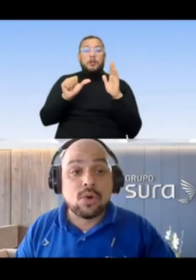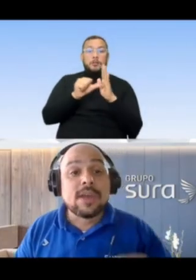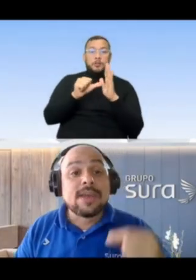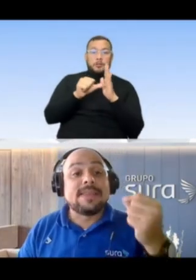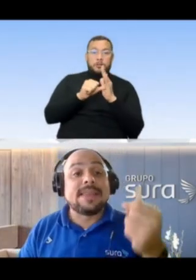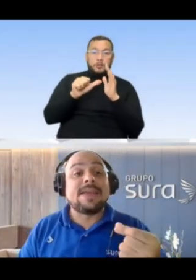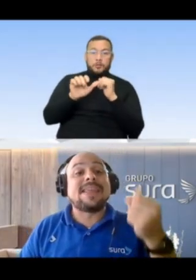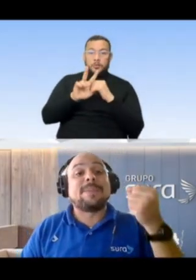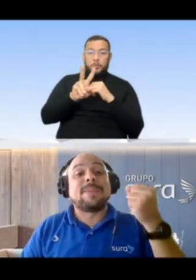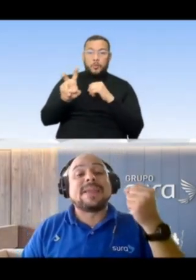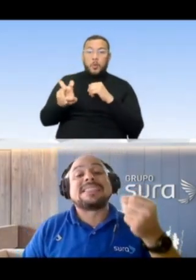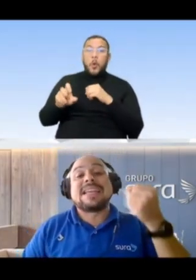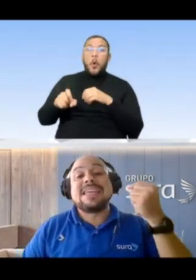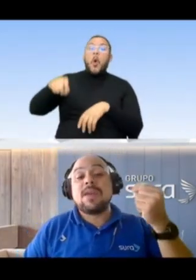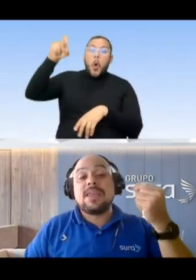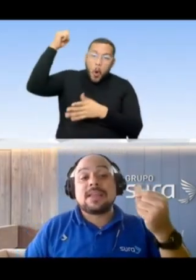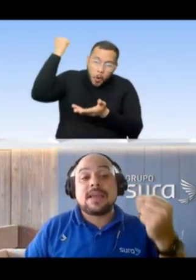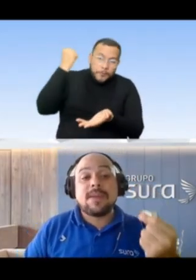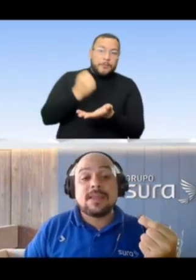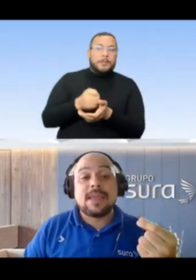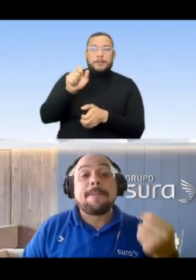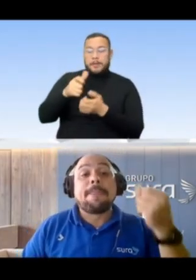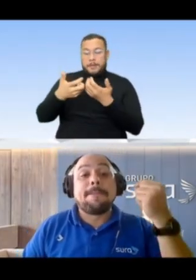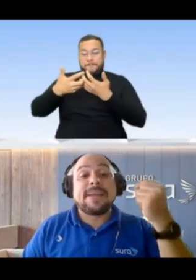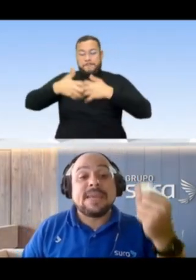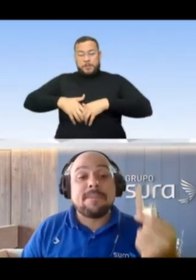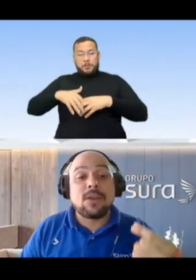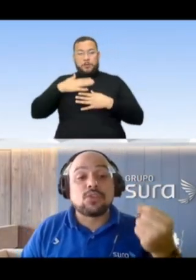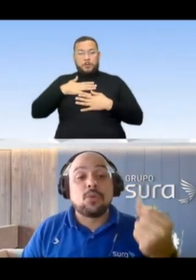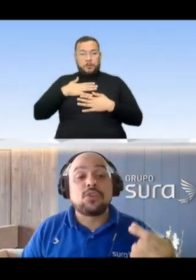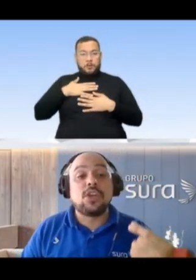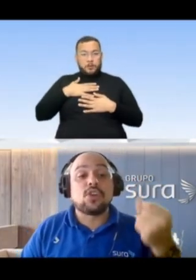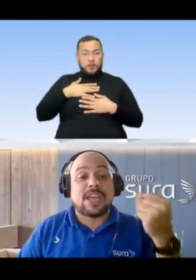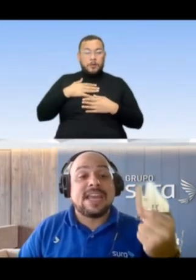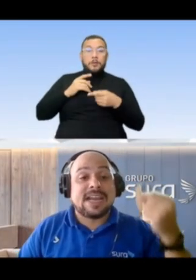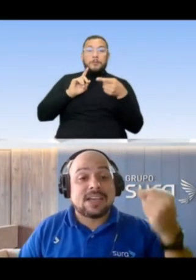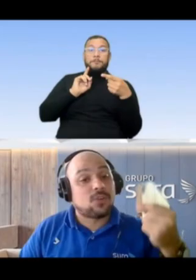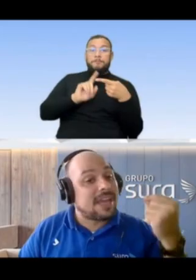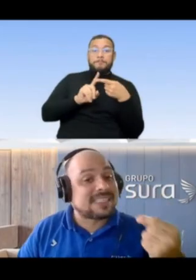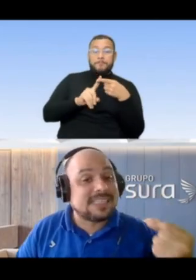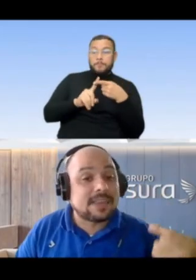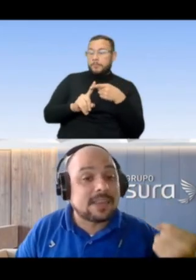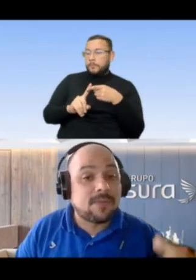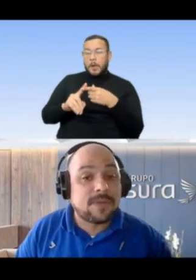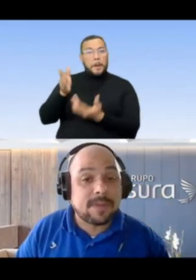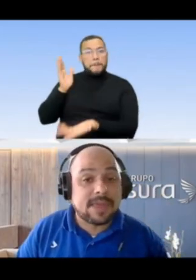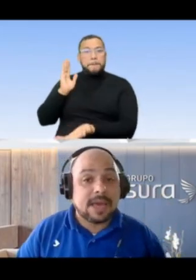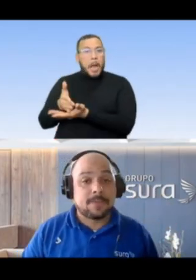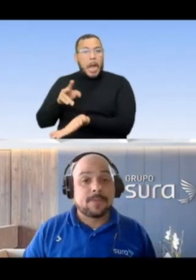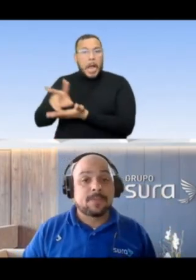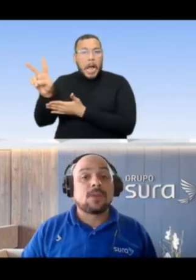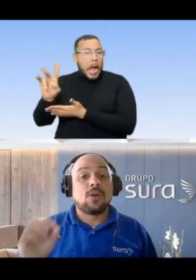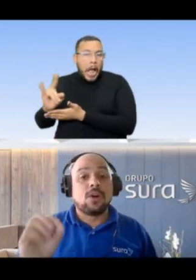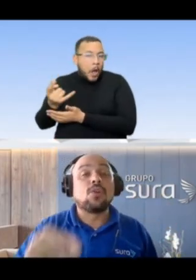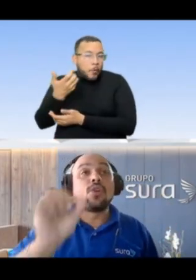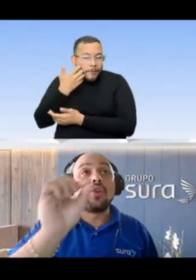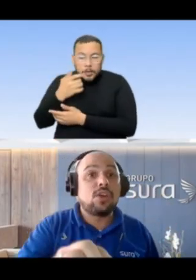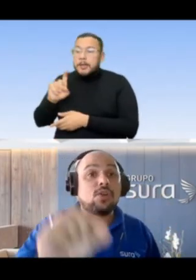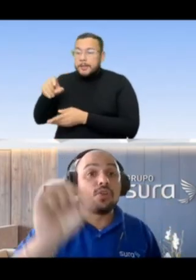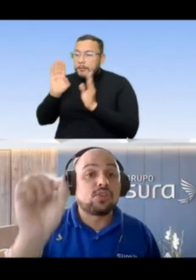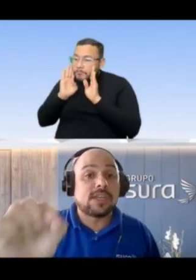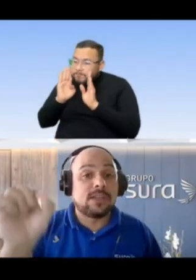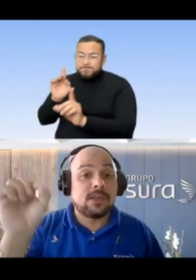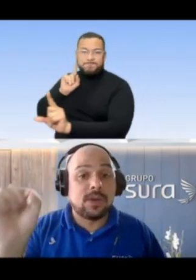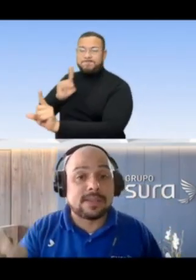empleador. Uno, debe de prestar inmediatamente primeros auxilios en caso de accidente o enfermedad.